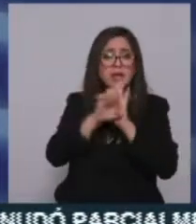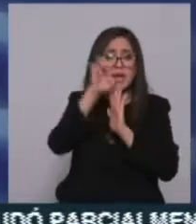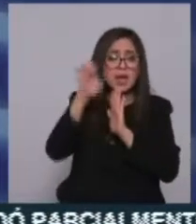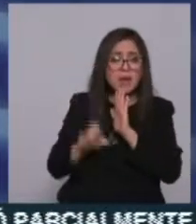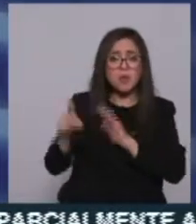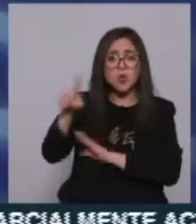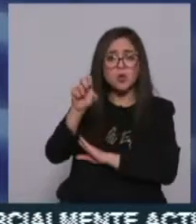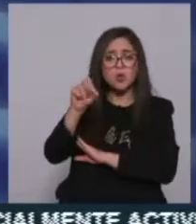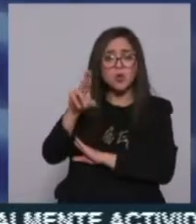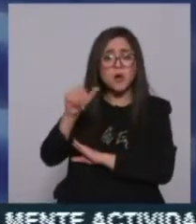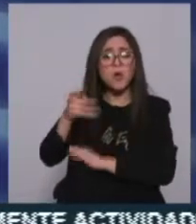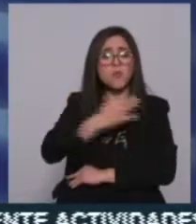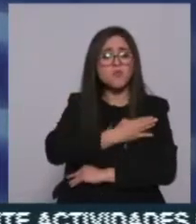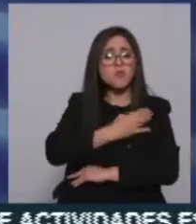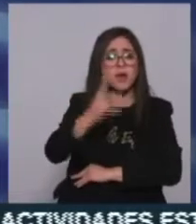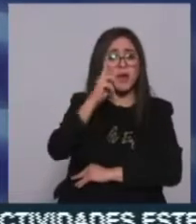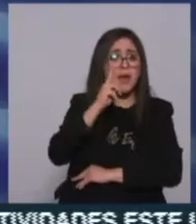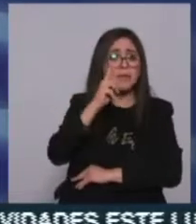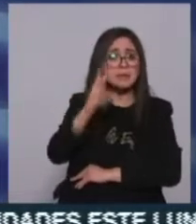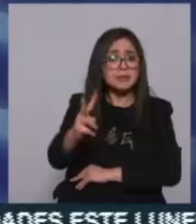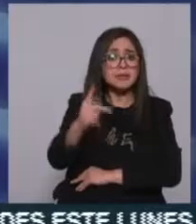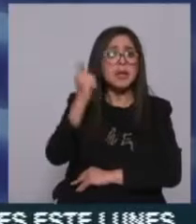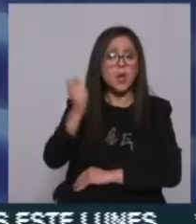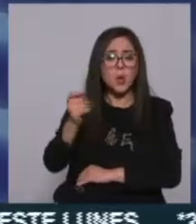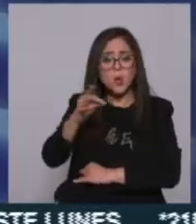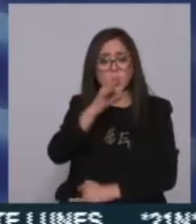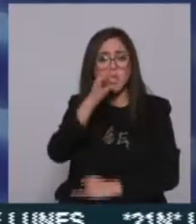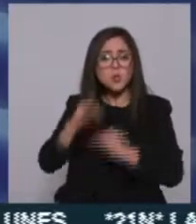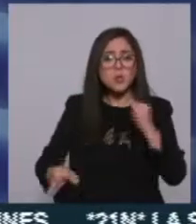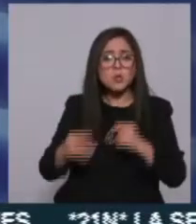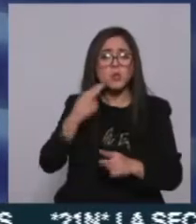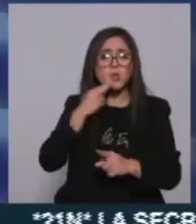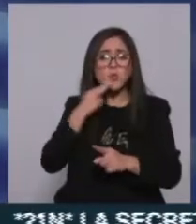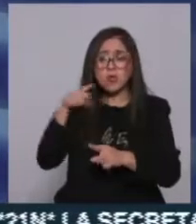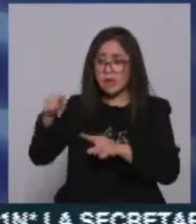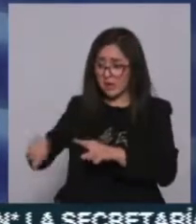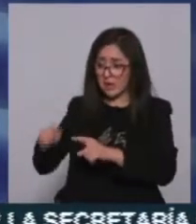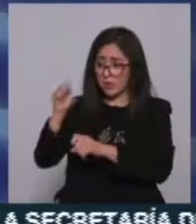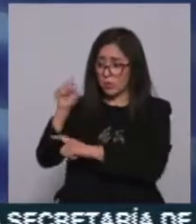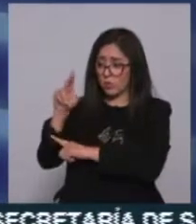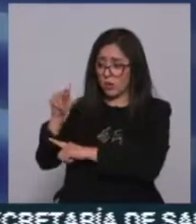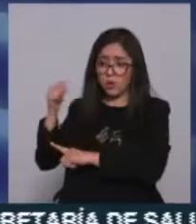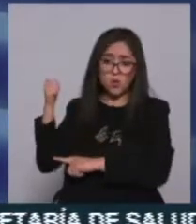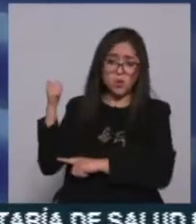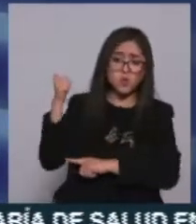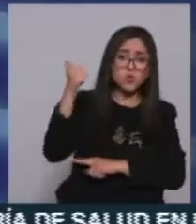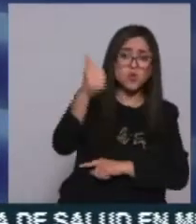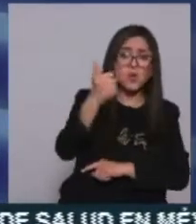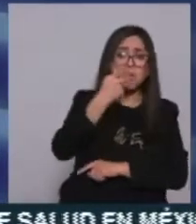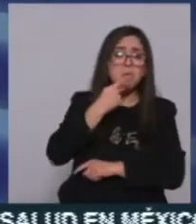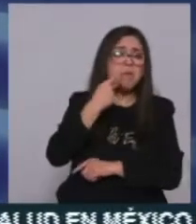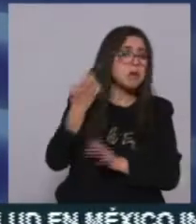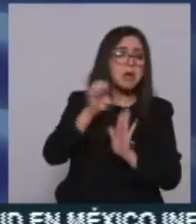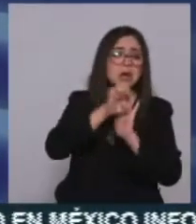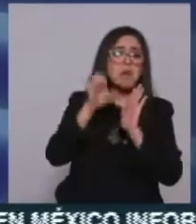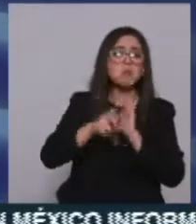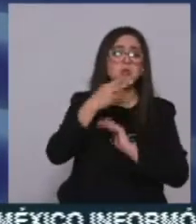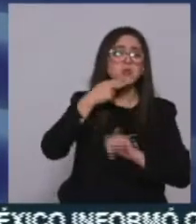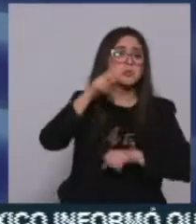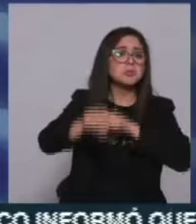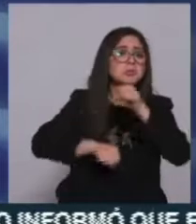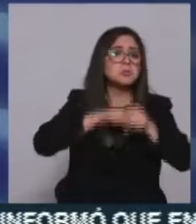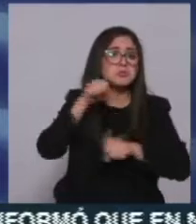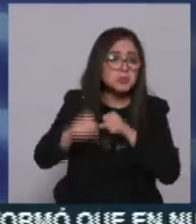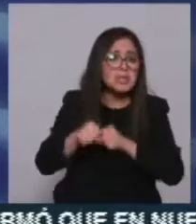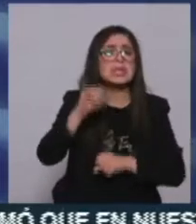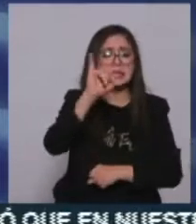y su último recorrido de ahí a Polanco lo hace en bicicleta. Entonces, sí está atendiendo a una población que va más allá del centro, pero